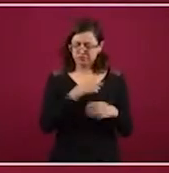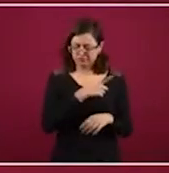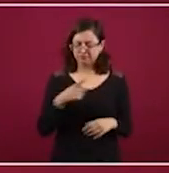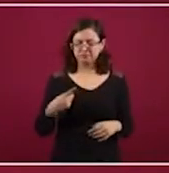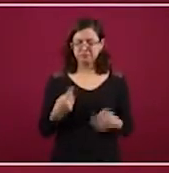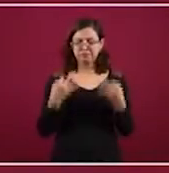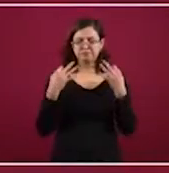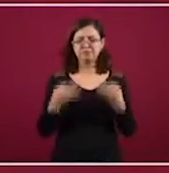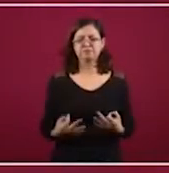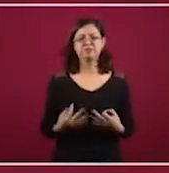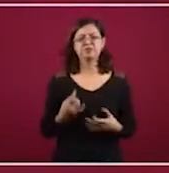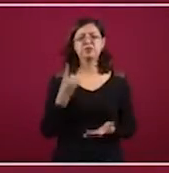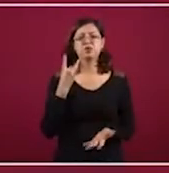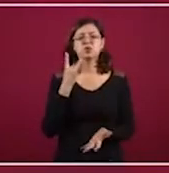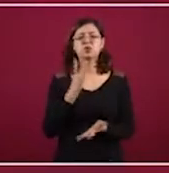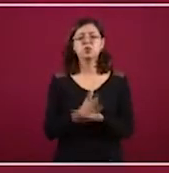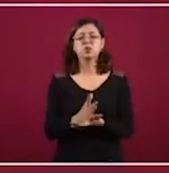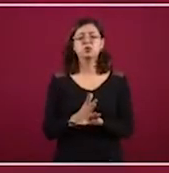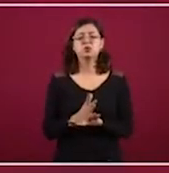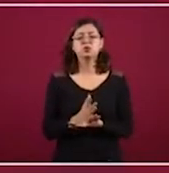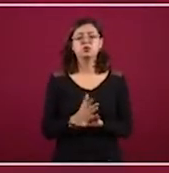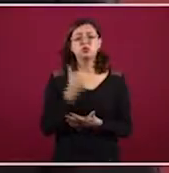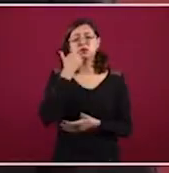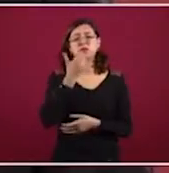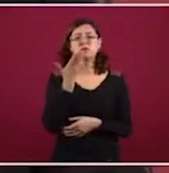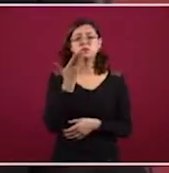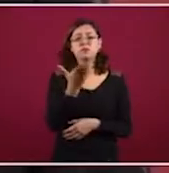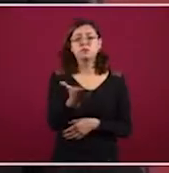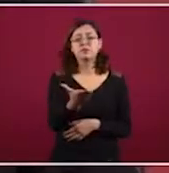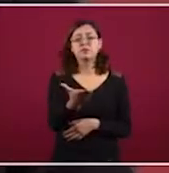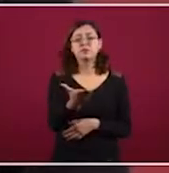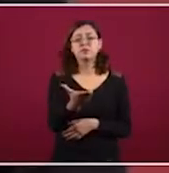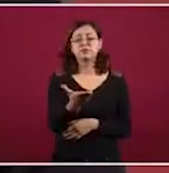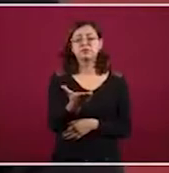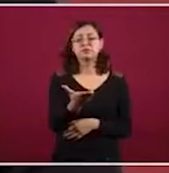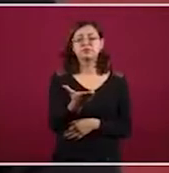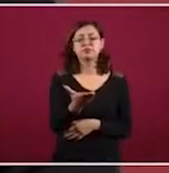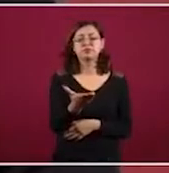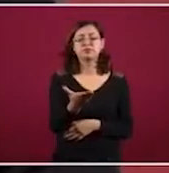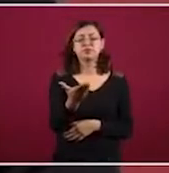merecen. La única cosa pedirles que